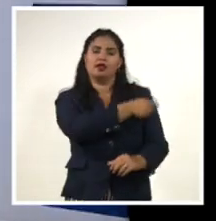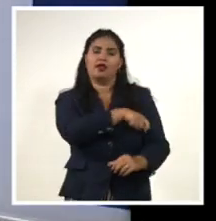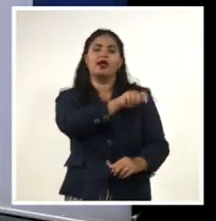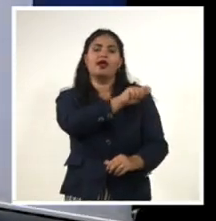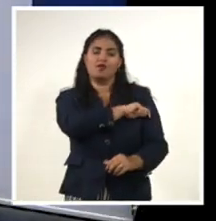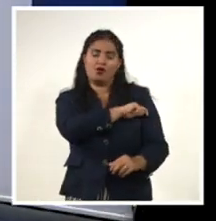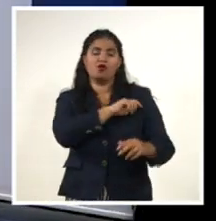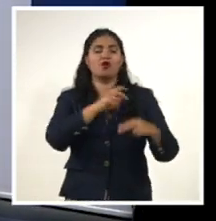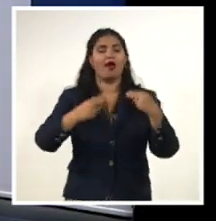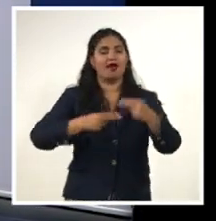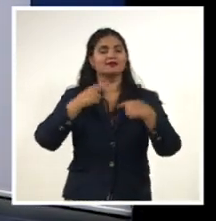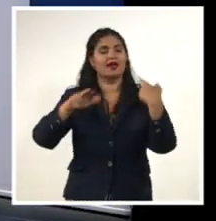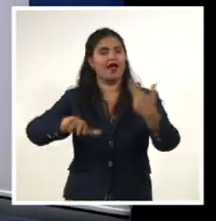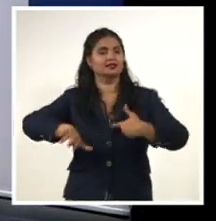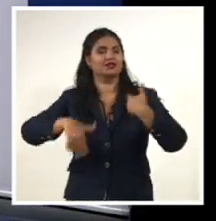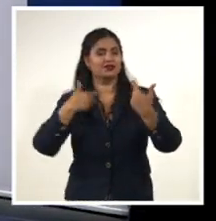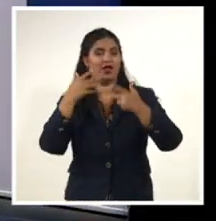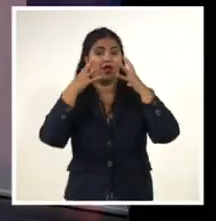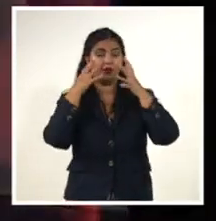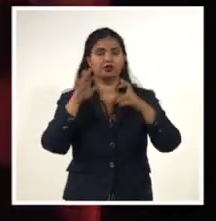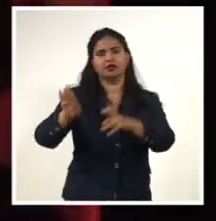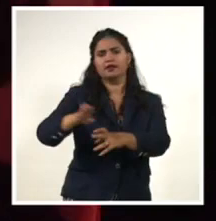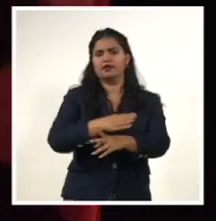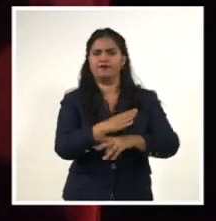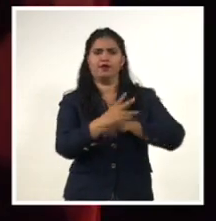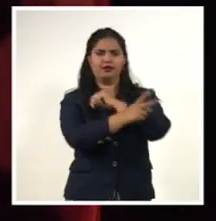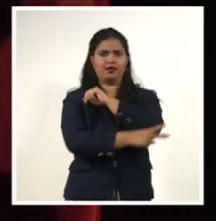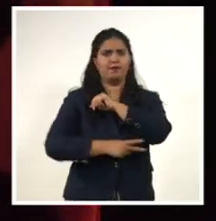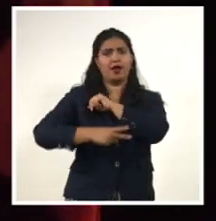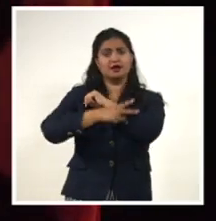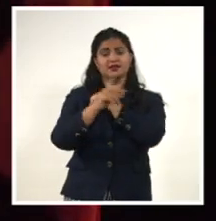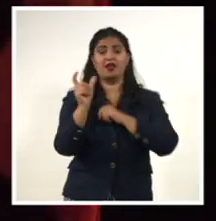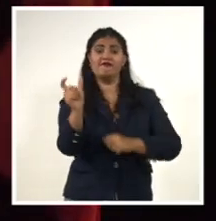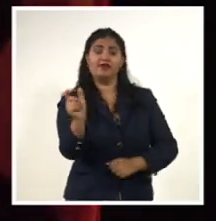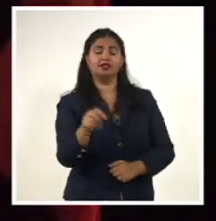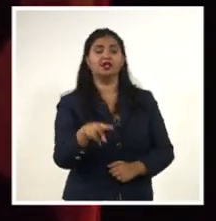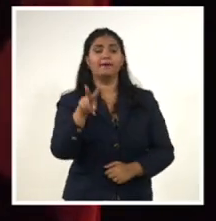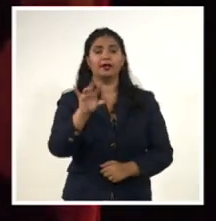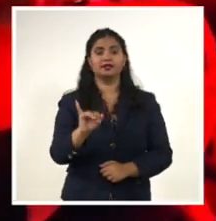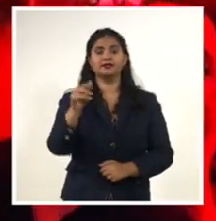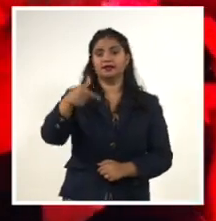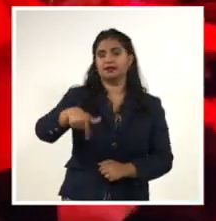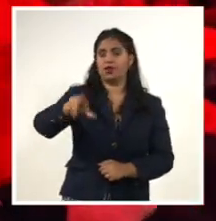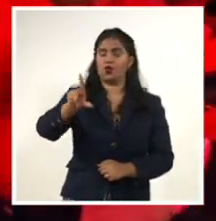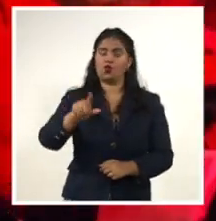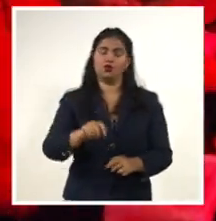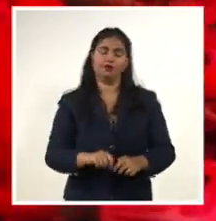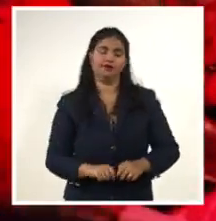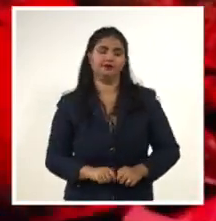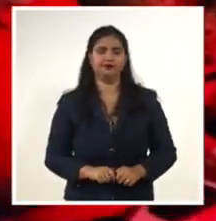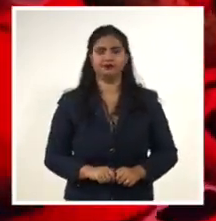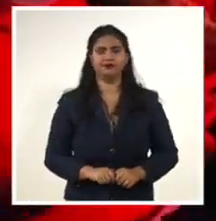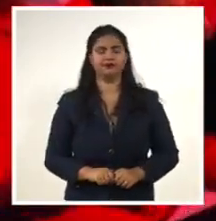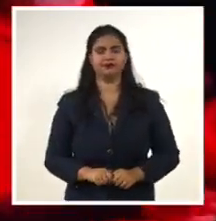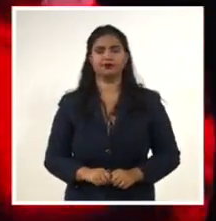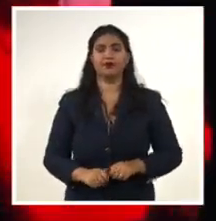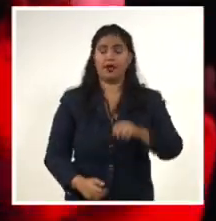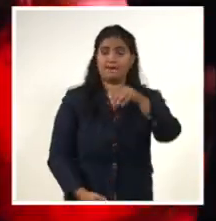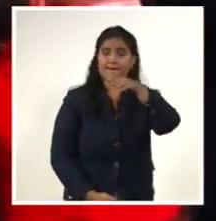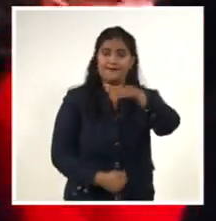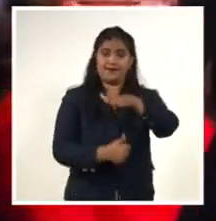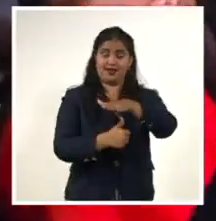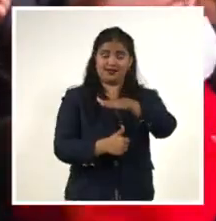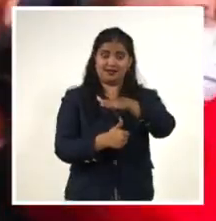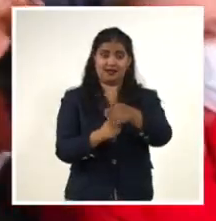acto de celebración por el 26 de julio. Durante el homenaje, realizado en la Sala Citarrosa de Montevideo, el presidente de la